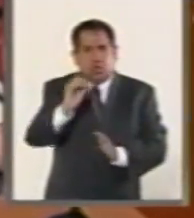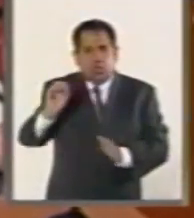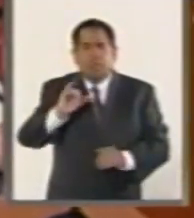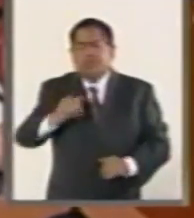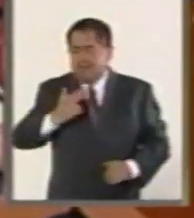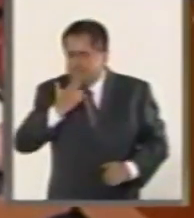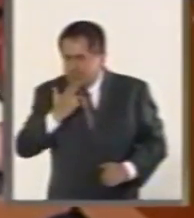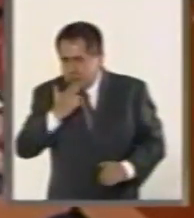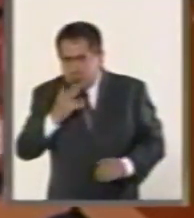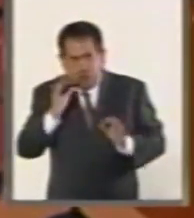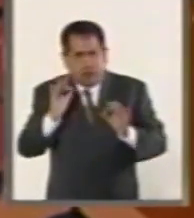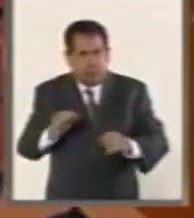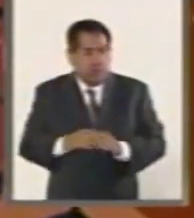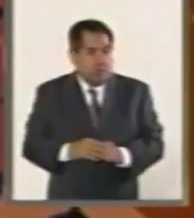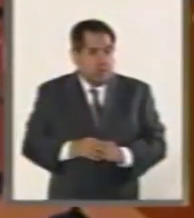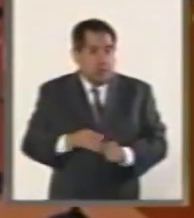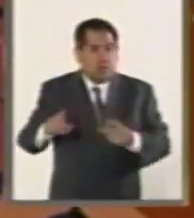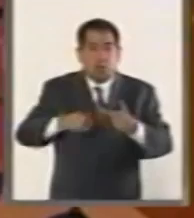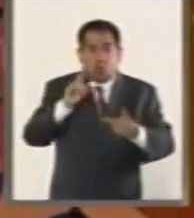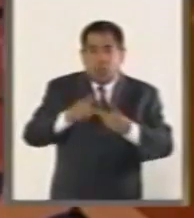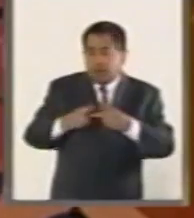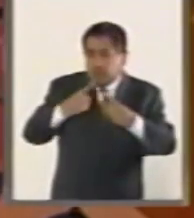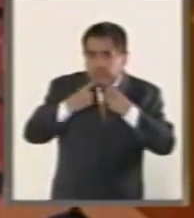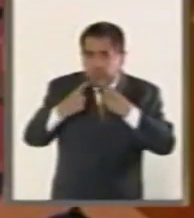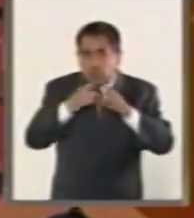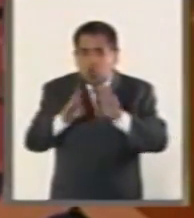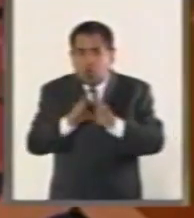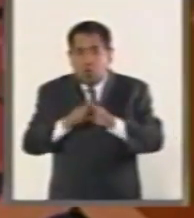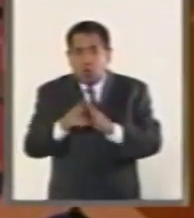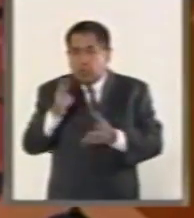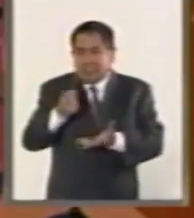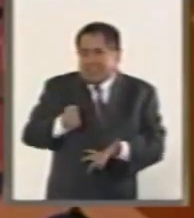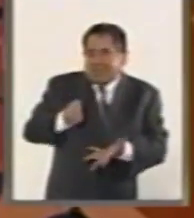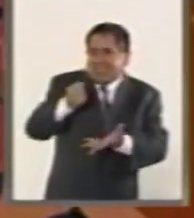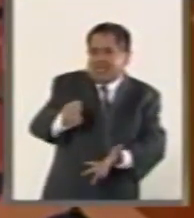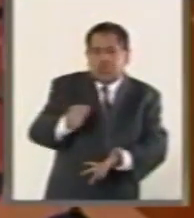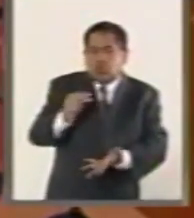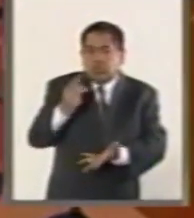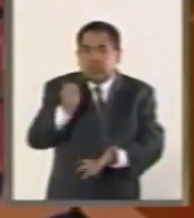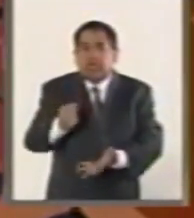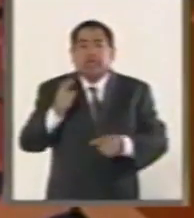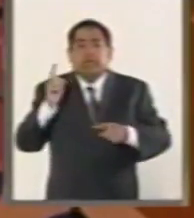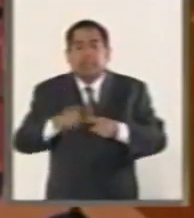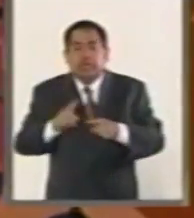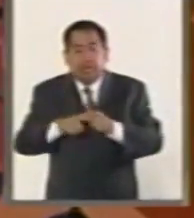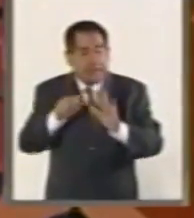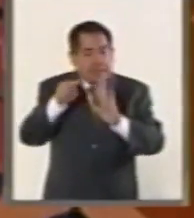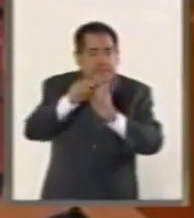funcionó. Yo creo que es el tipo de medidas que no requieren recursos económicos. Es un asunto de